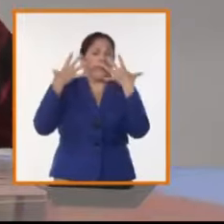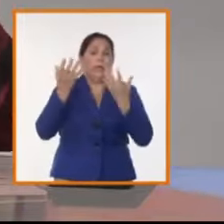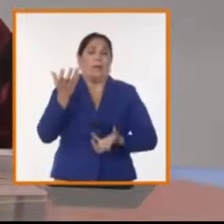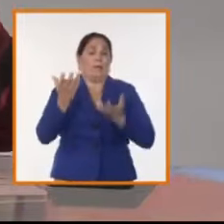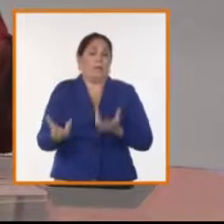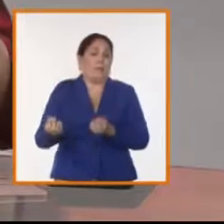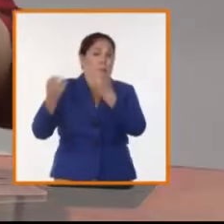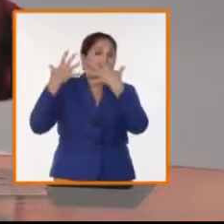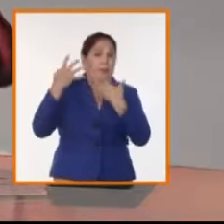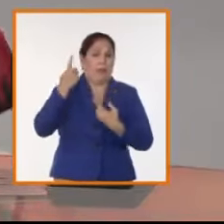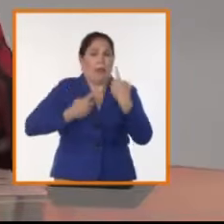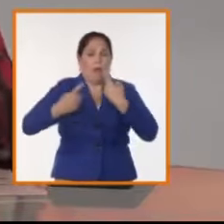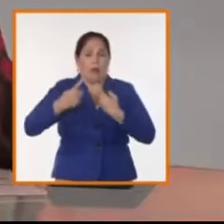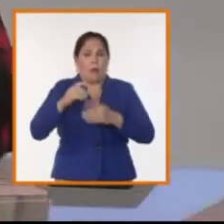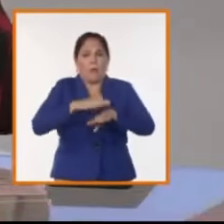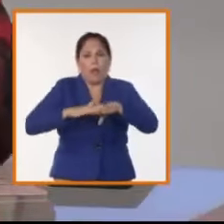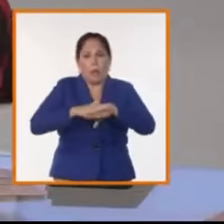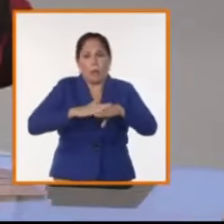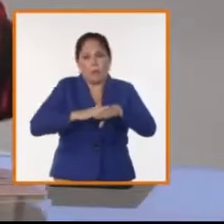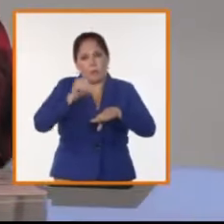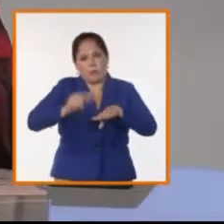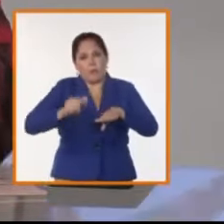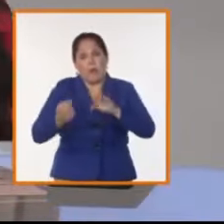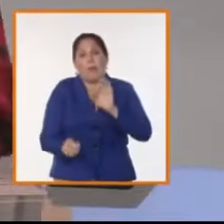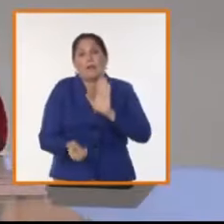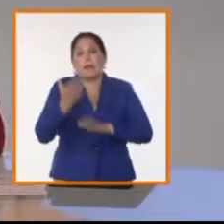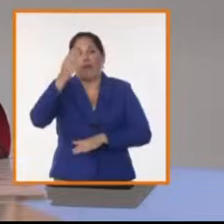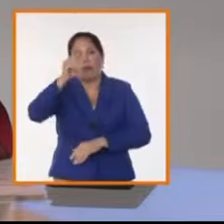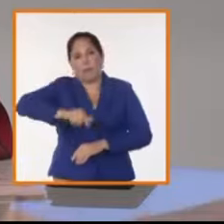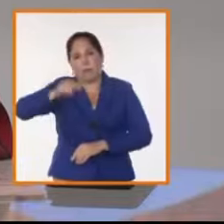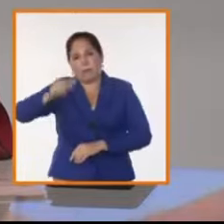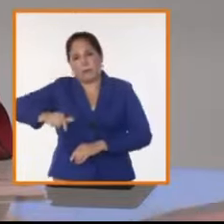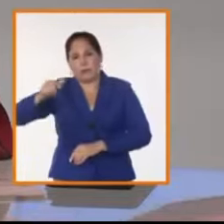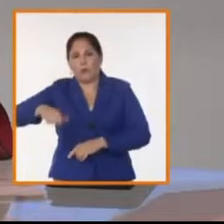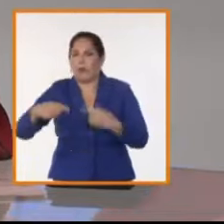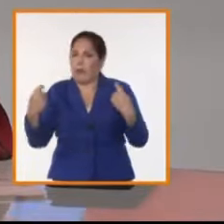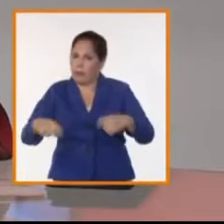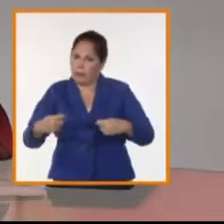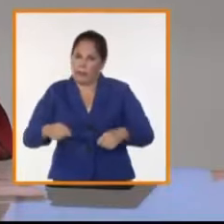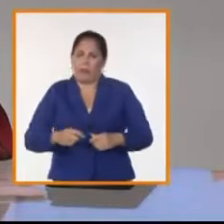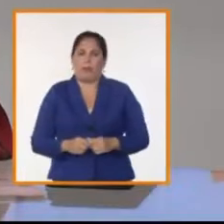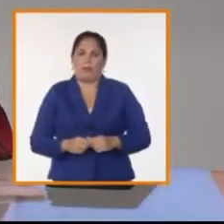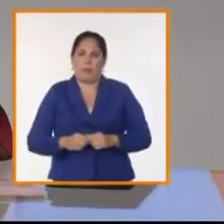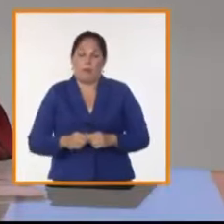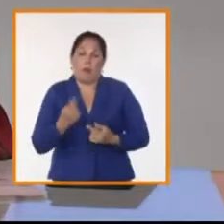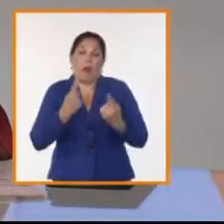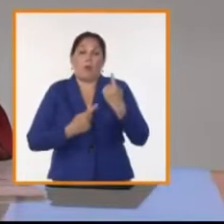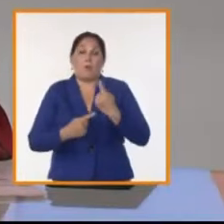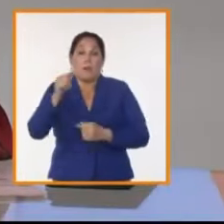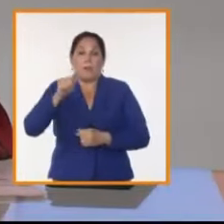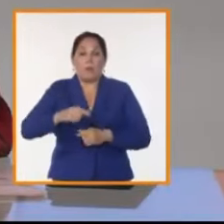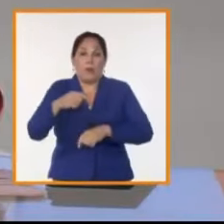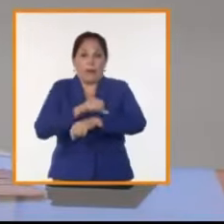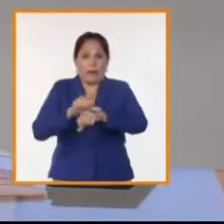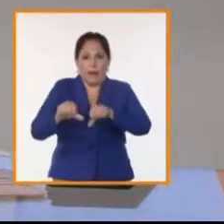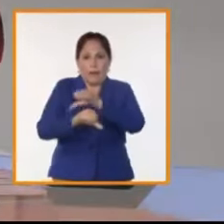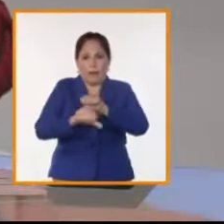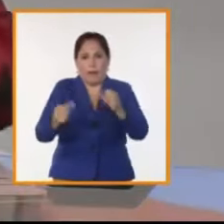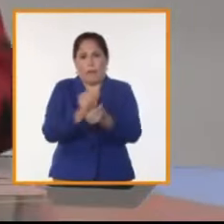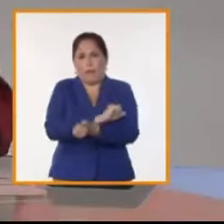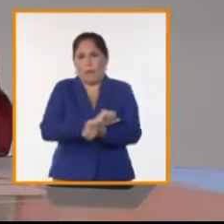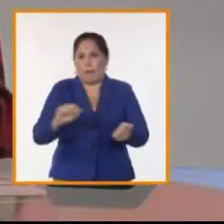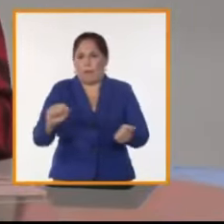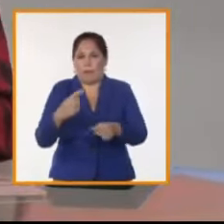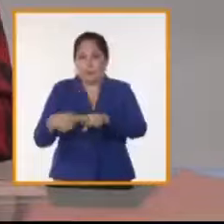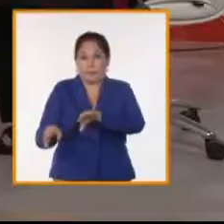acontecen obviamente para tratar de salvar la vida de las personas que han resultado heridas en sus compartía e las